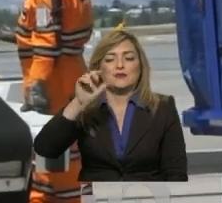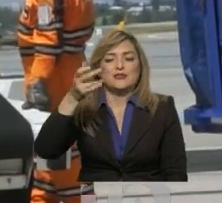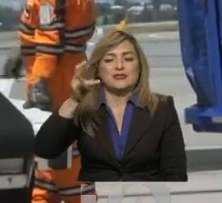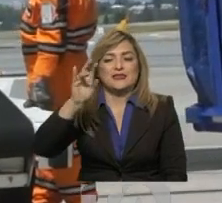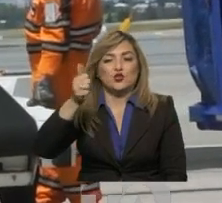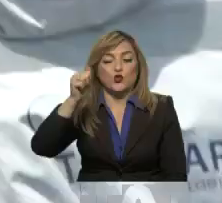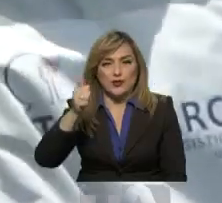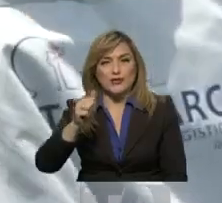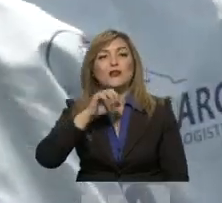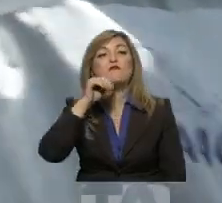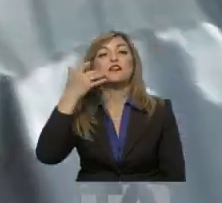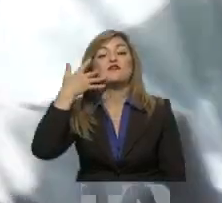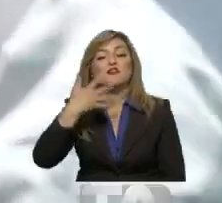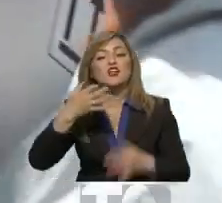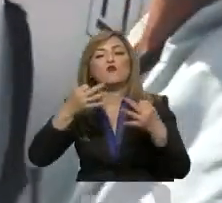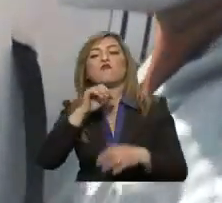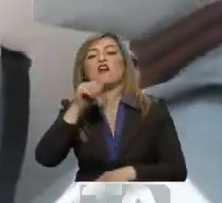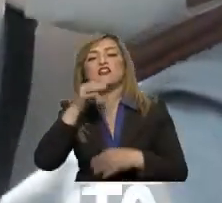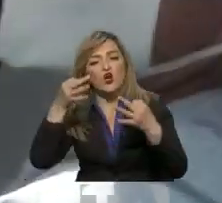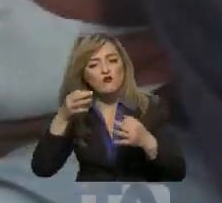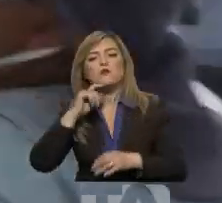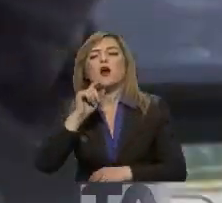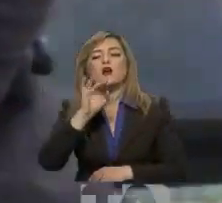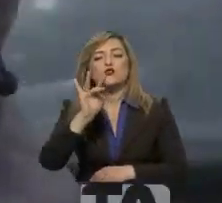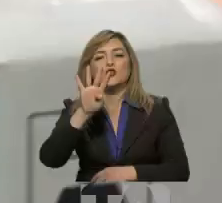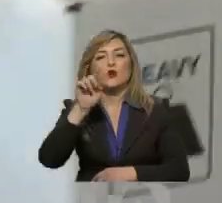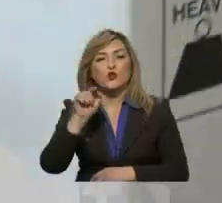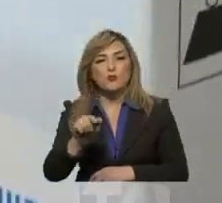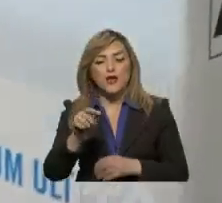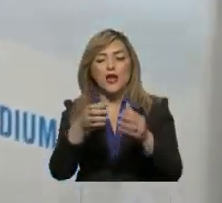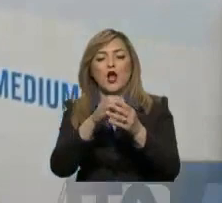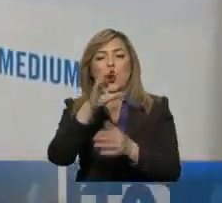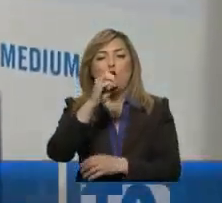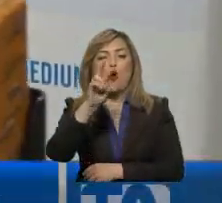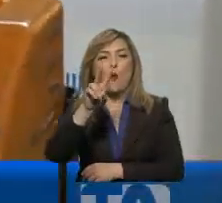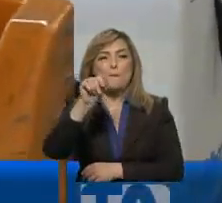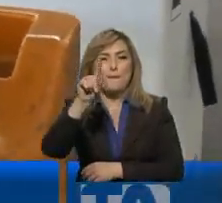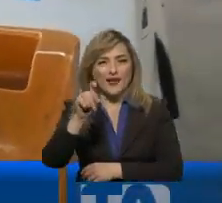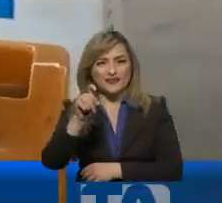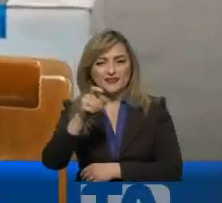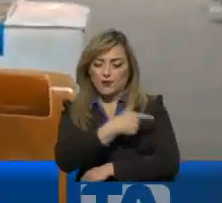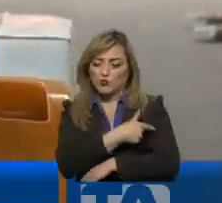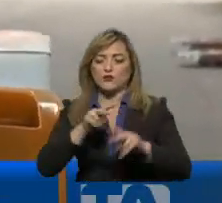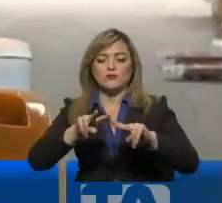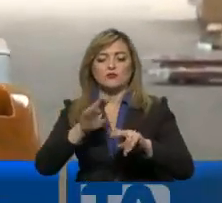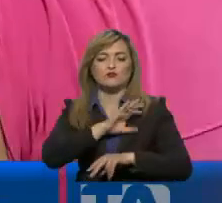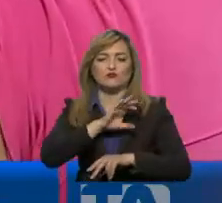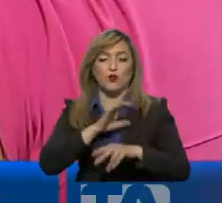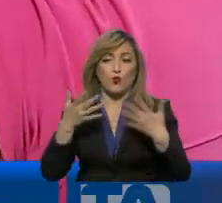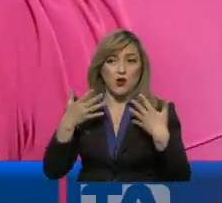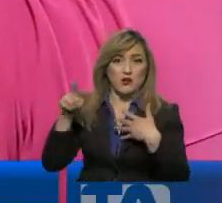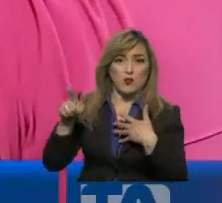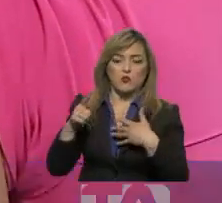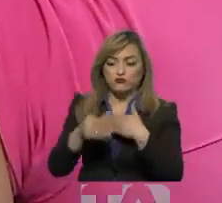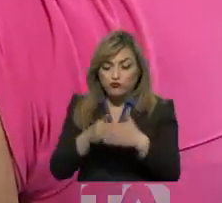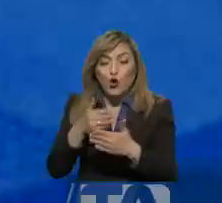está por confirmarse la fecha de llegada de las primeras 84.000 dosis de la iniciativa COVAX. El municipio de Guayaquil, mientras tanto, avance en las